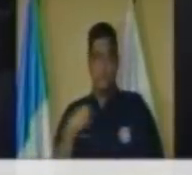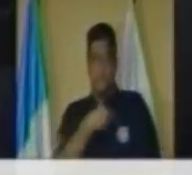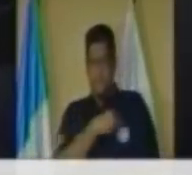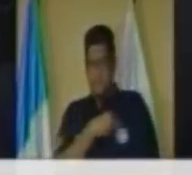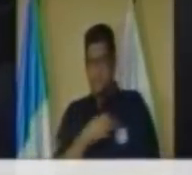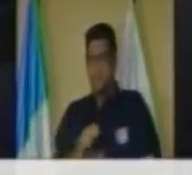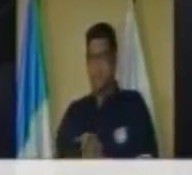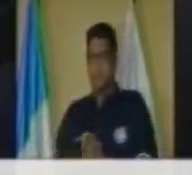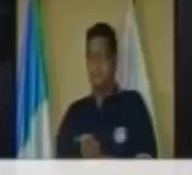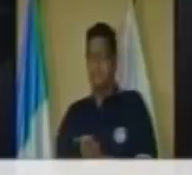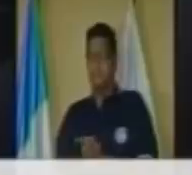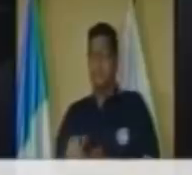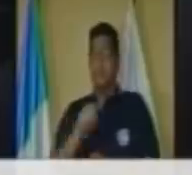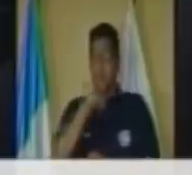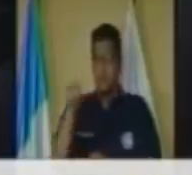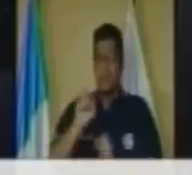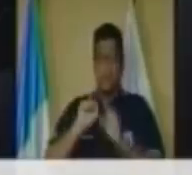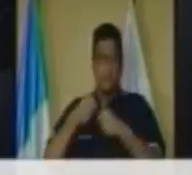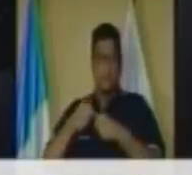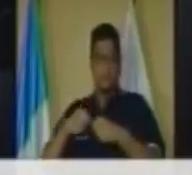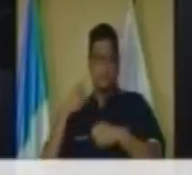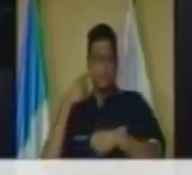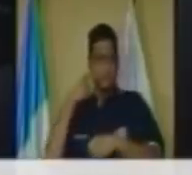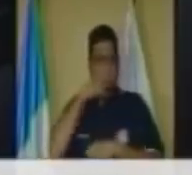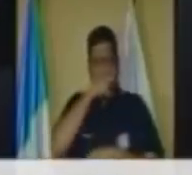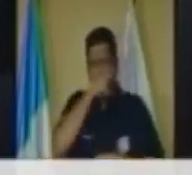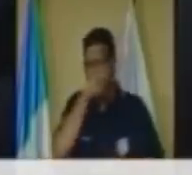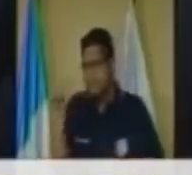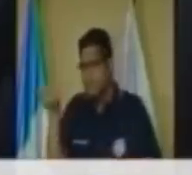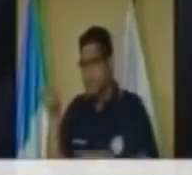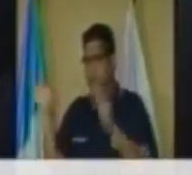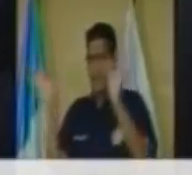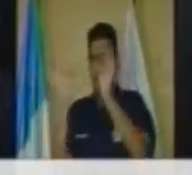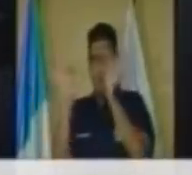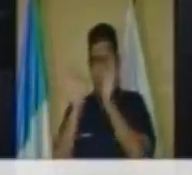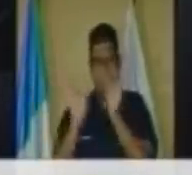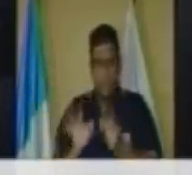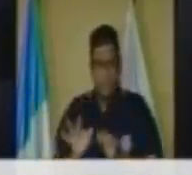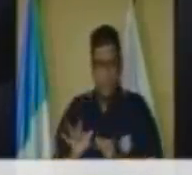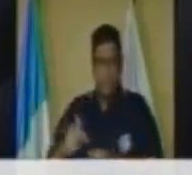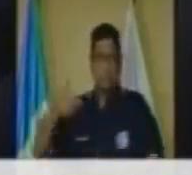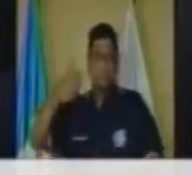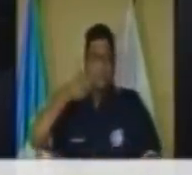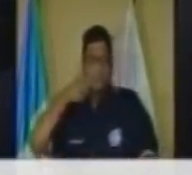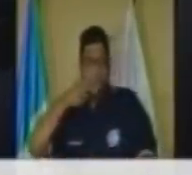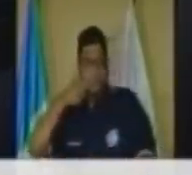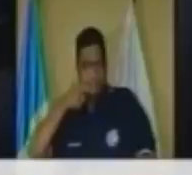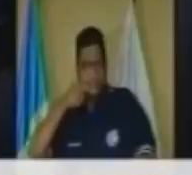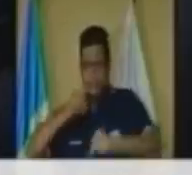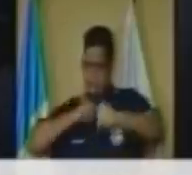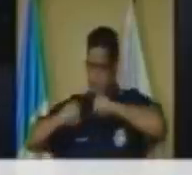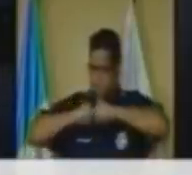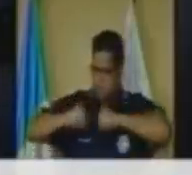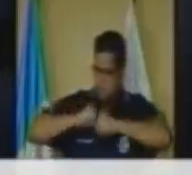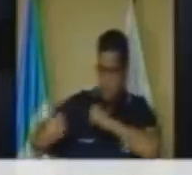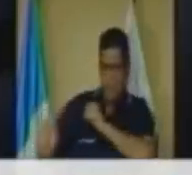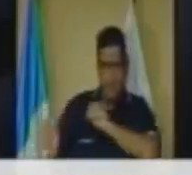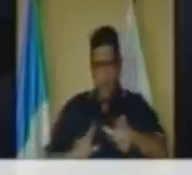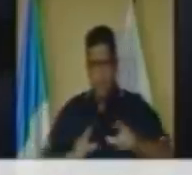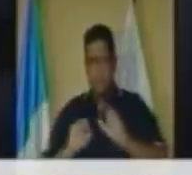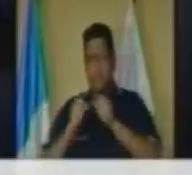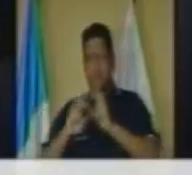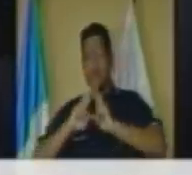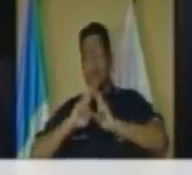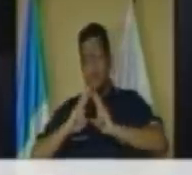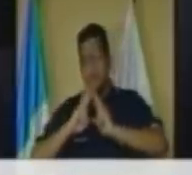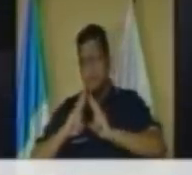licenciada y ustedes pueden grabar en qué forma ellos están preparados y capacitados para contestar todas